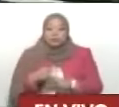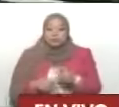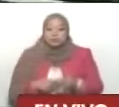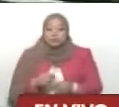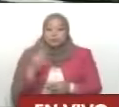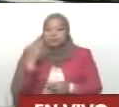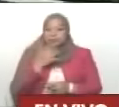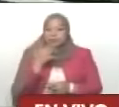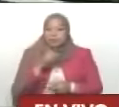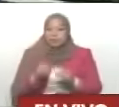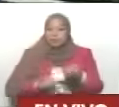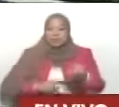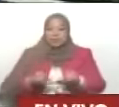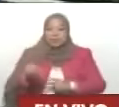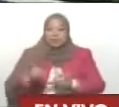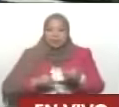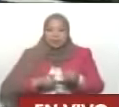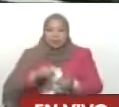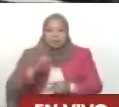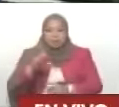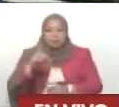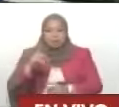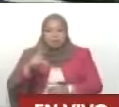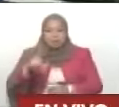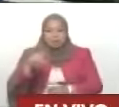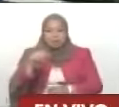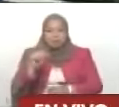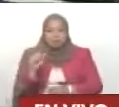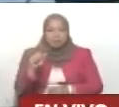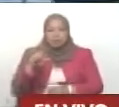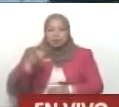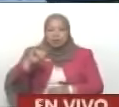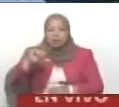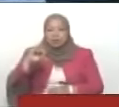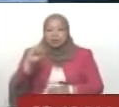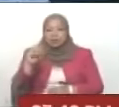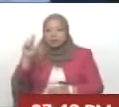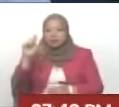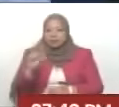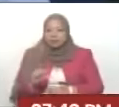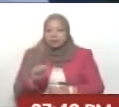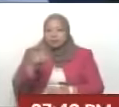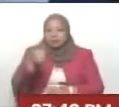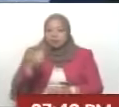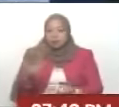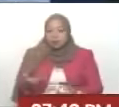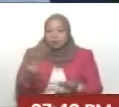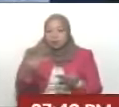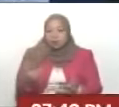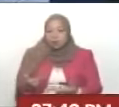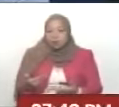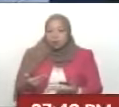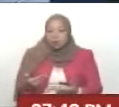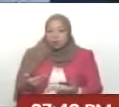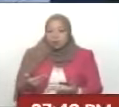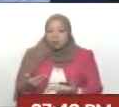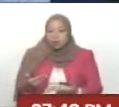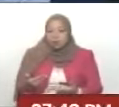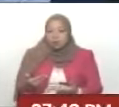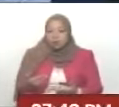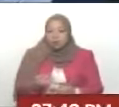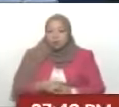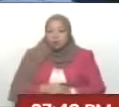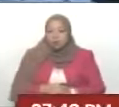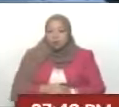porque estoy con la dieta paleo. Yo te voy a ayudar. He bajado 10 kilos ya. ¿Con la paleolítica? Claro.